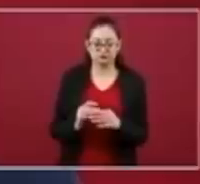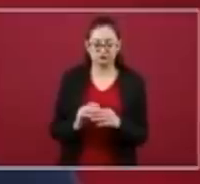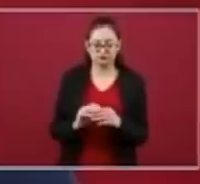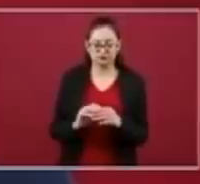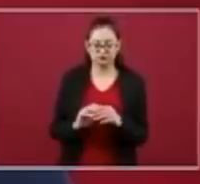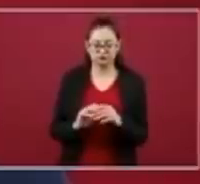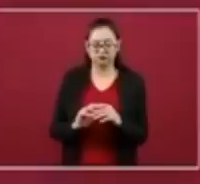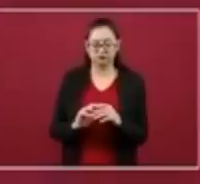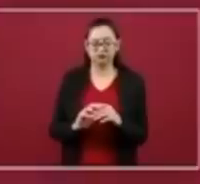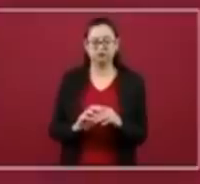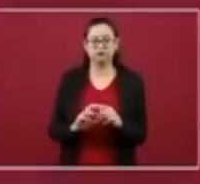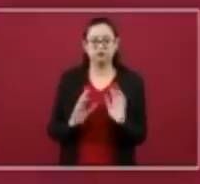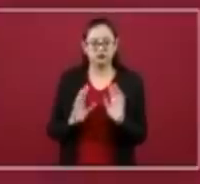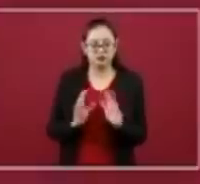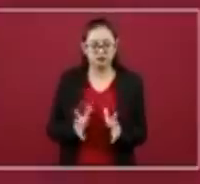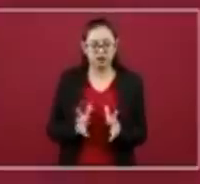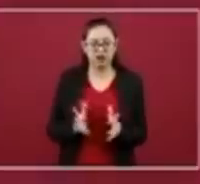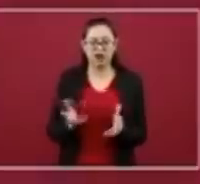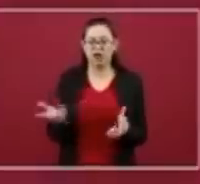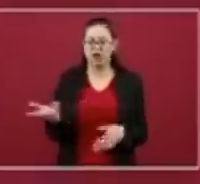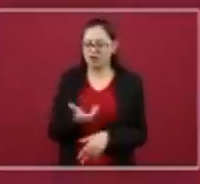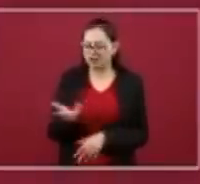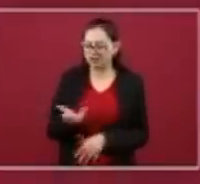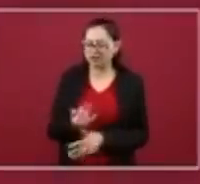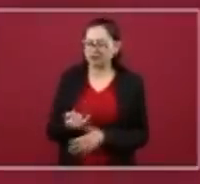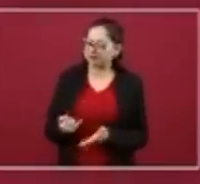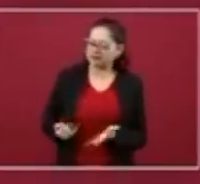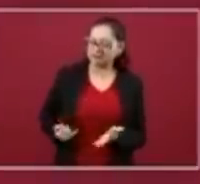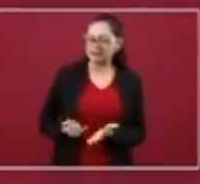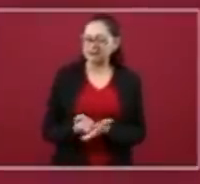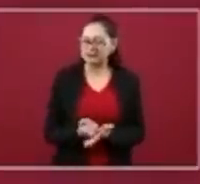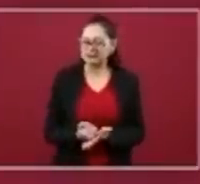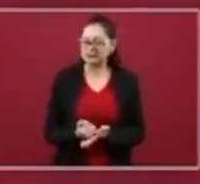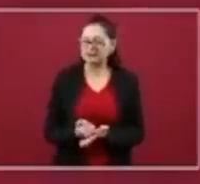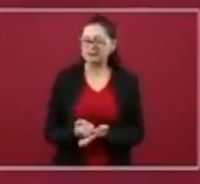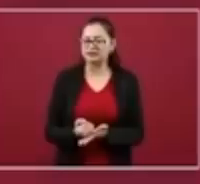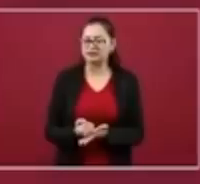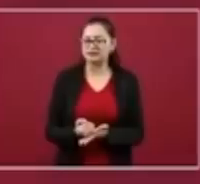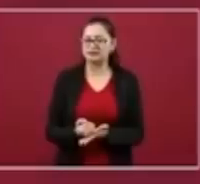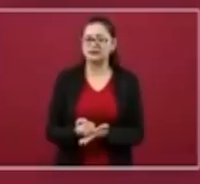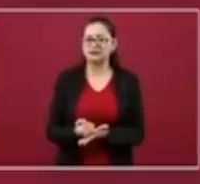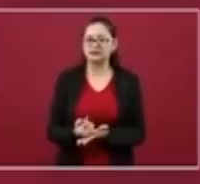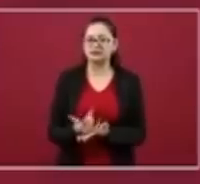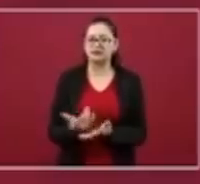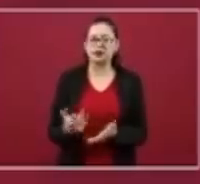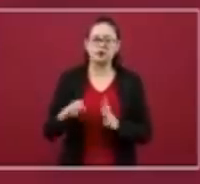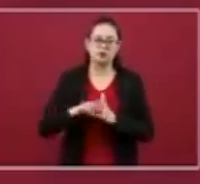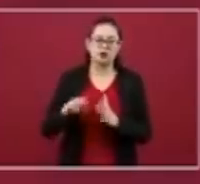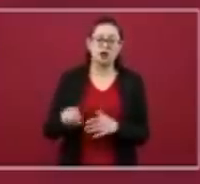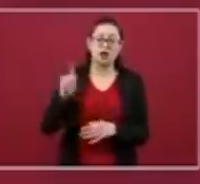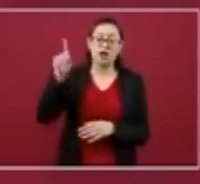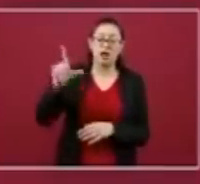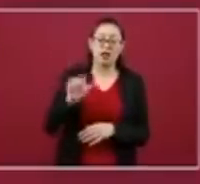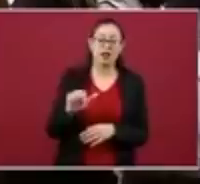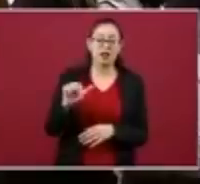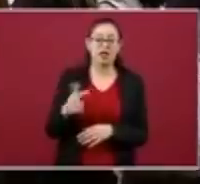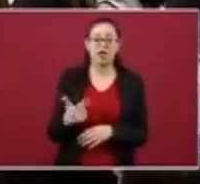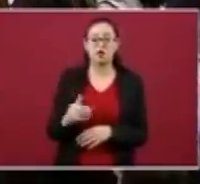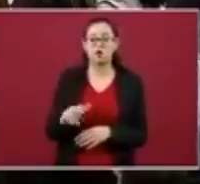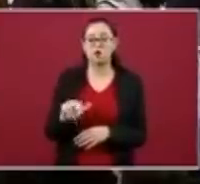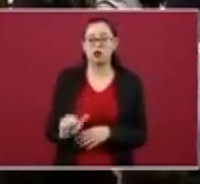acciones, hay decisiones que se han tomado, por ejemplo, en La Laguna,